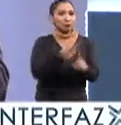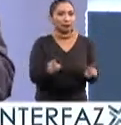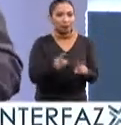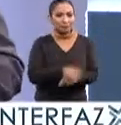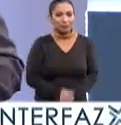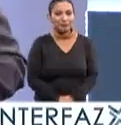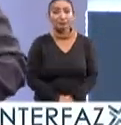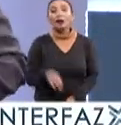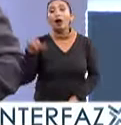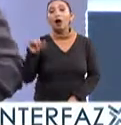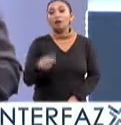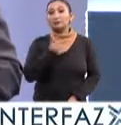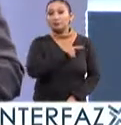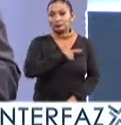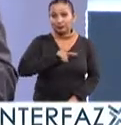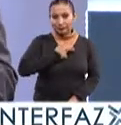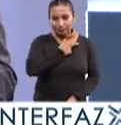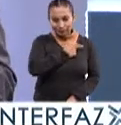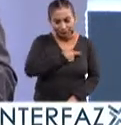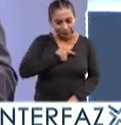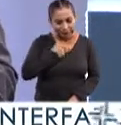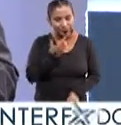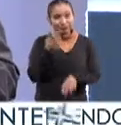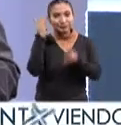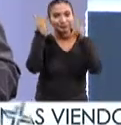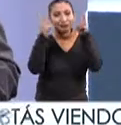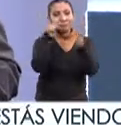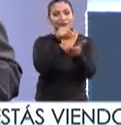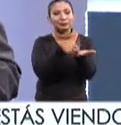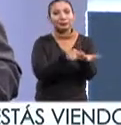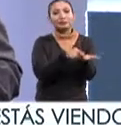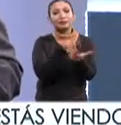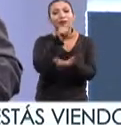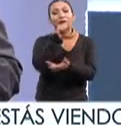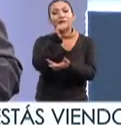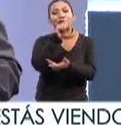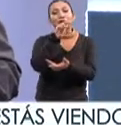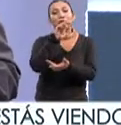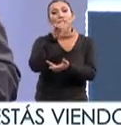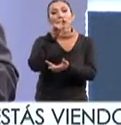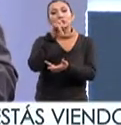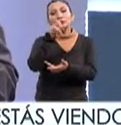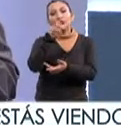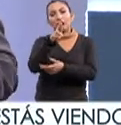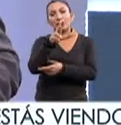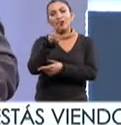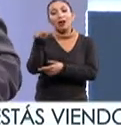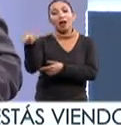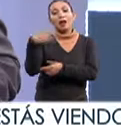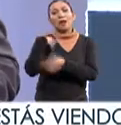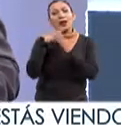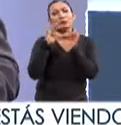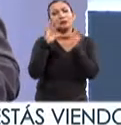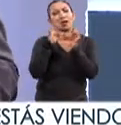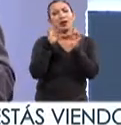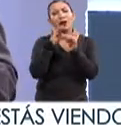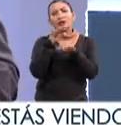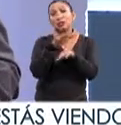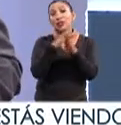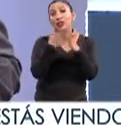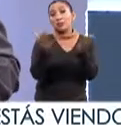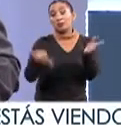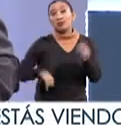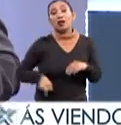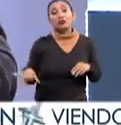musical. Y hoy es un placer, es un verdadero gusto que nos visite en el estudio Todd Closer. Él pues va a platicarnos de un